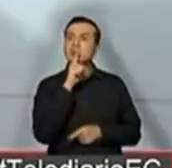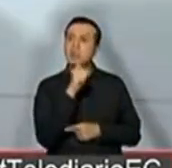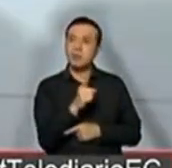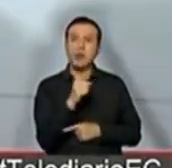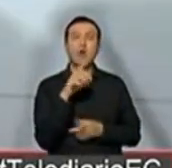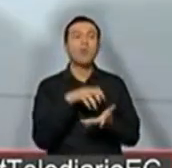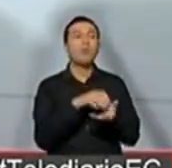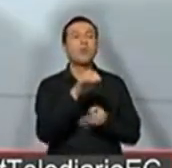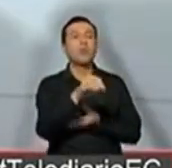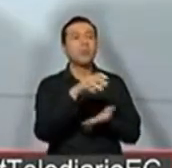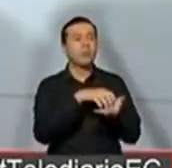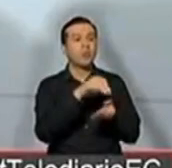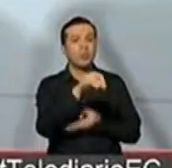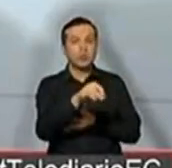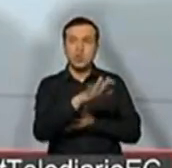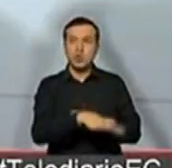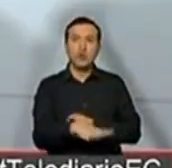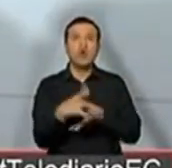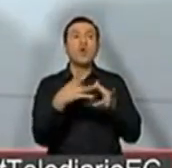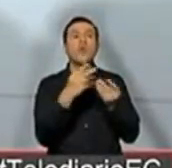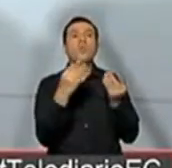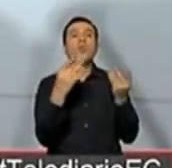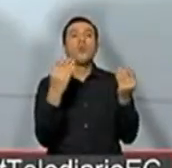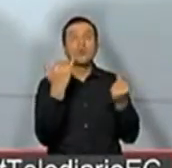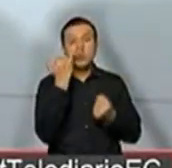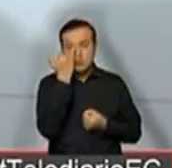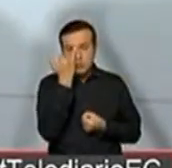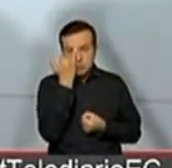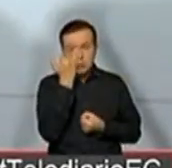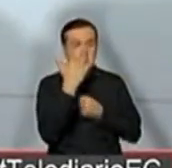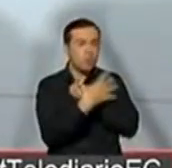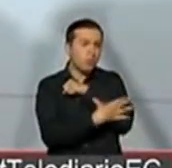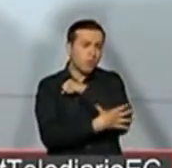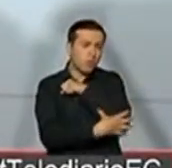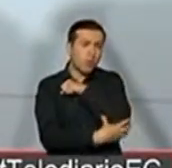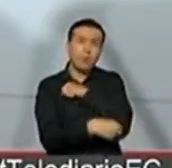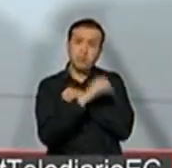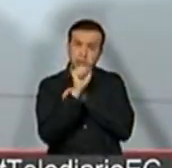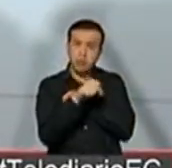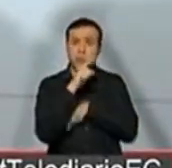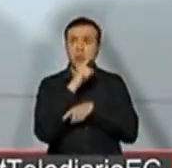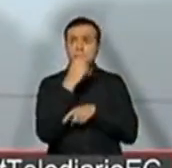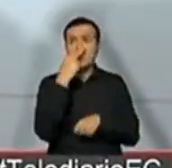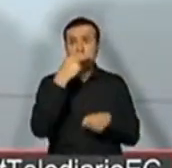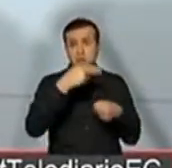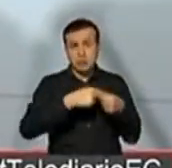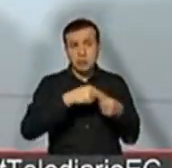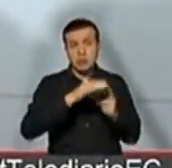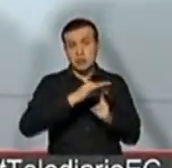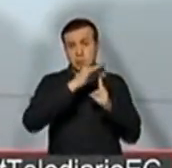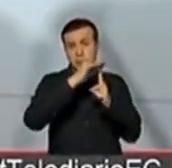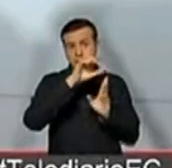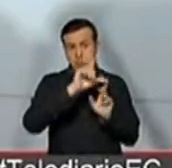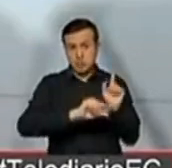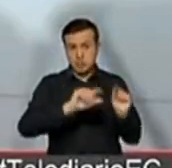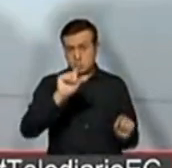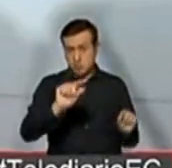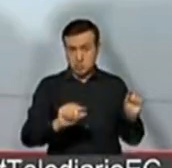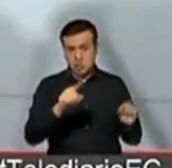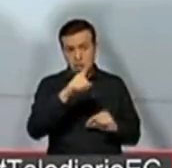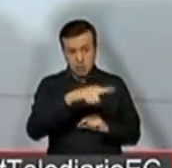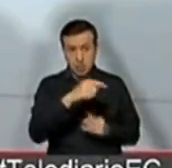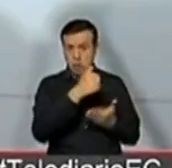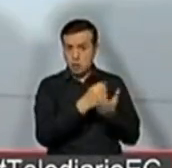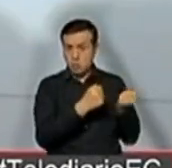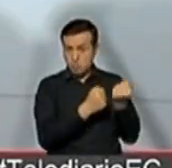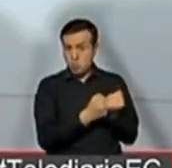las provincias donde hay una gran concentración indígena de pobreza, puede ponerse gasolineras especiales, ¿verdad? Que a ellos sí